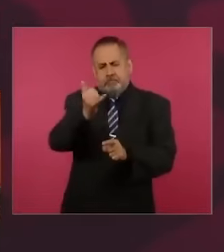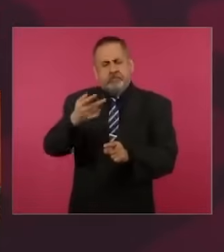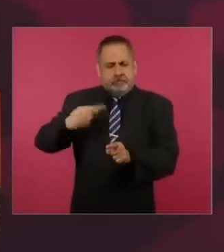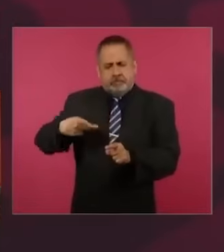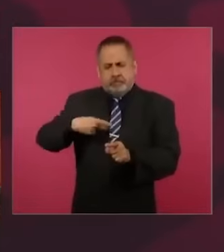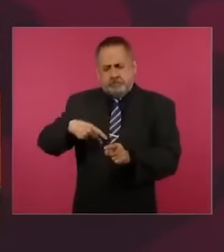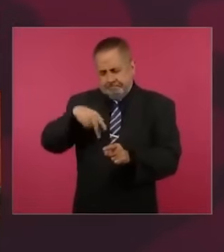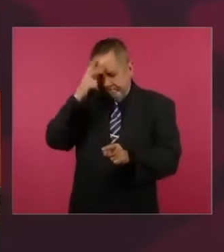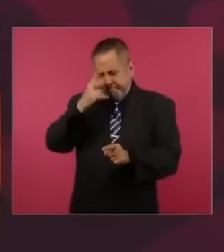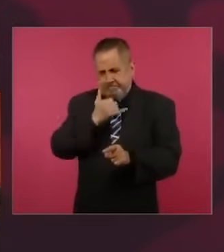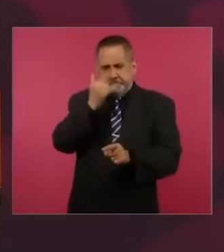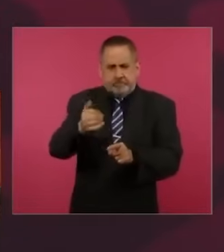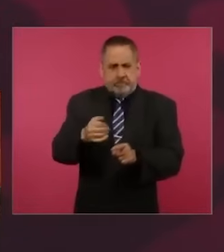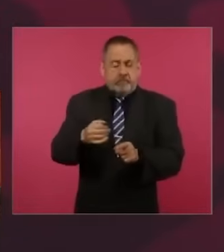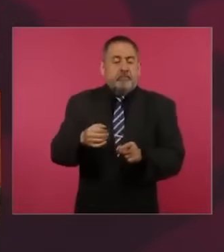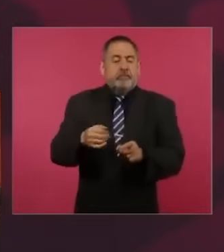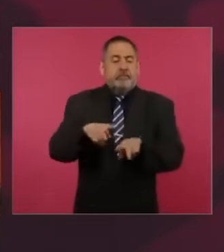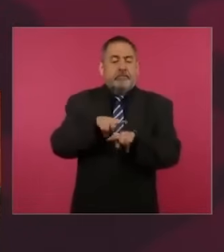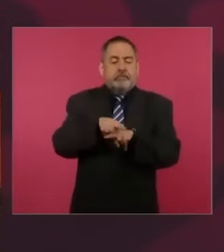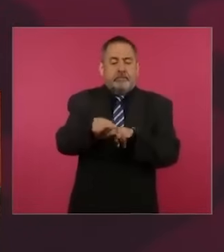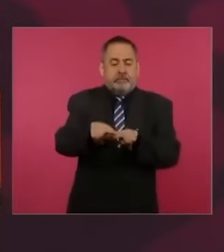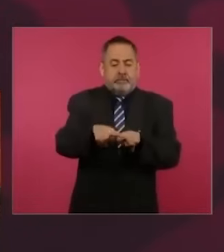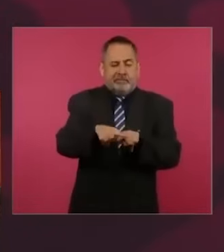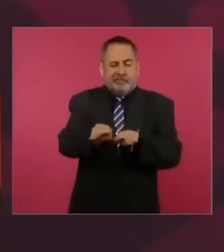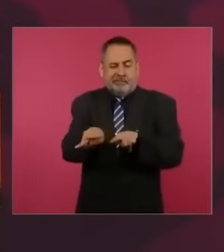un error humano.